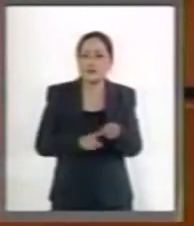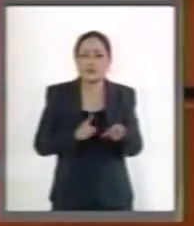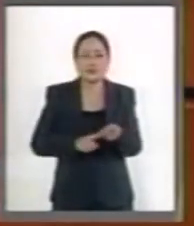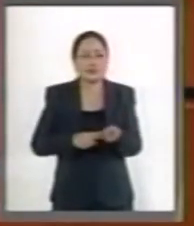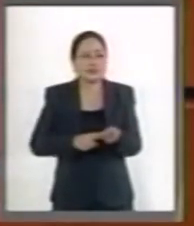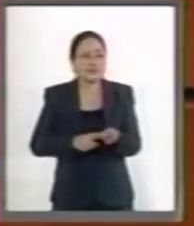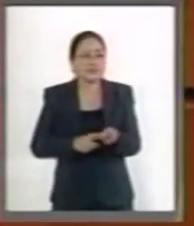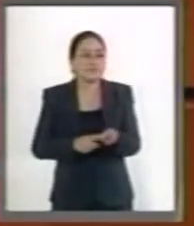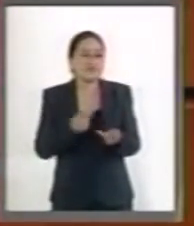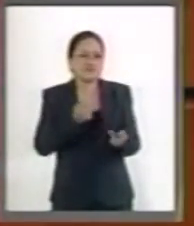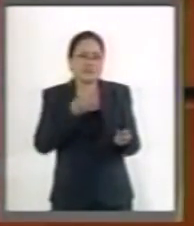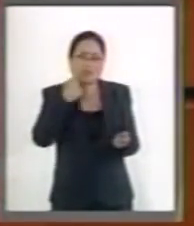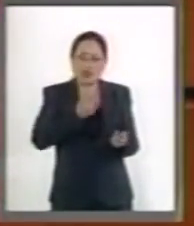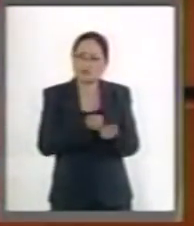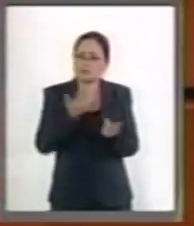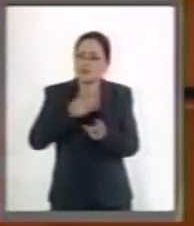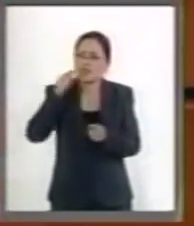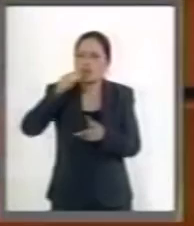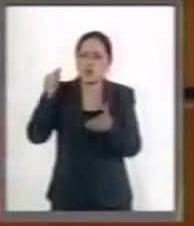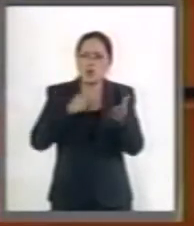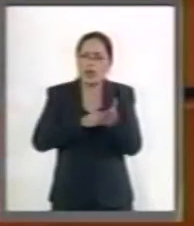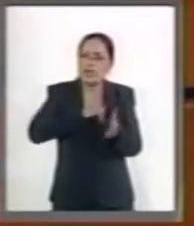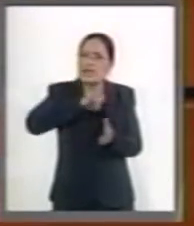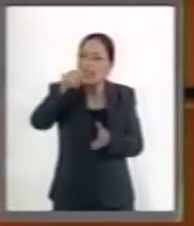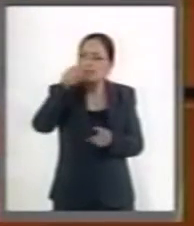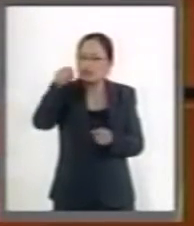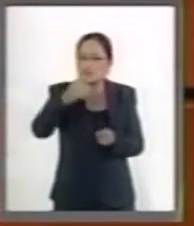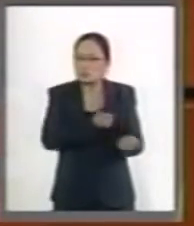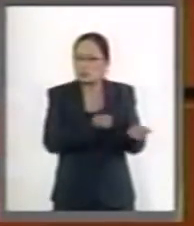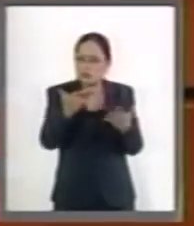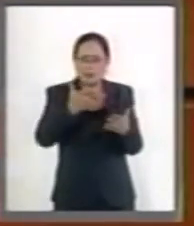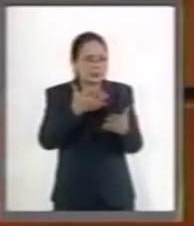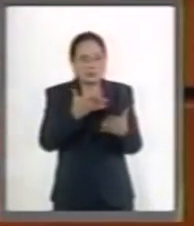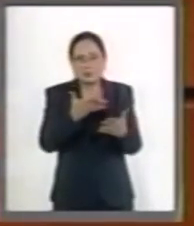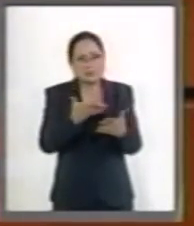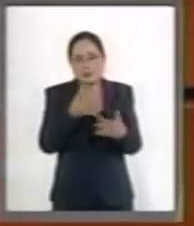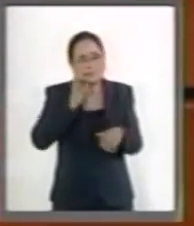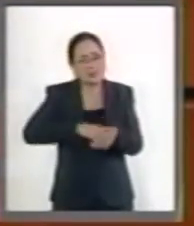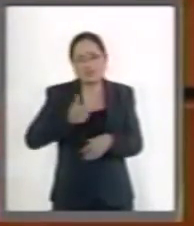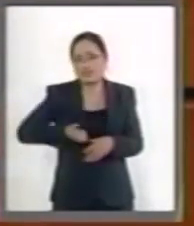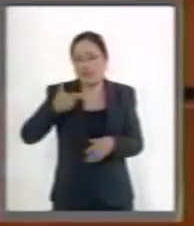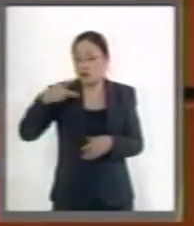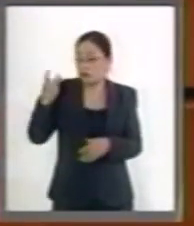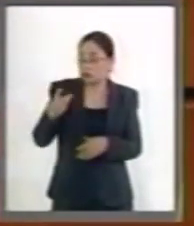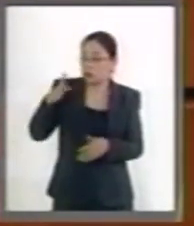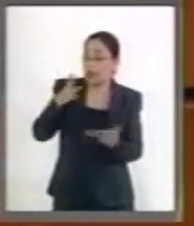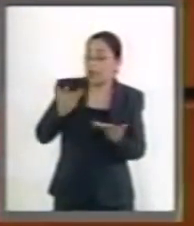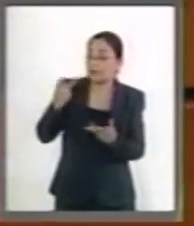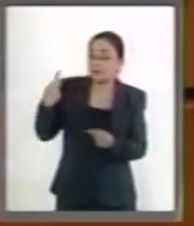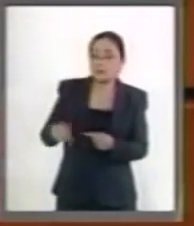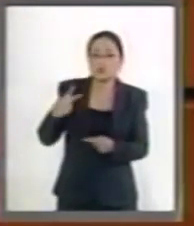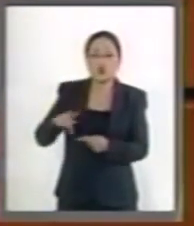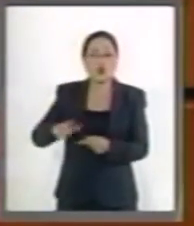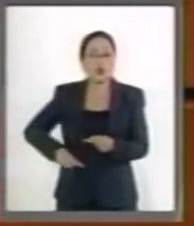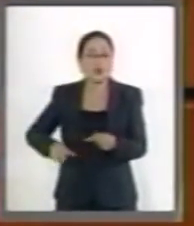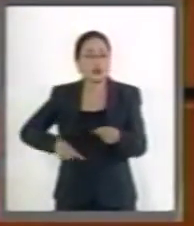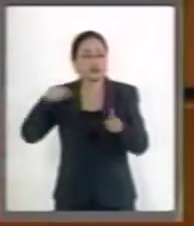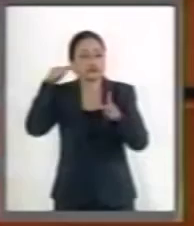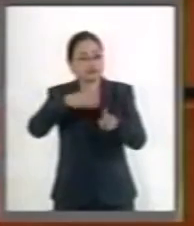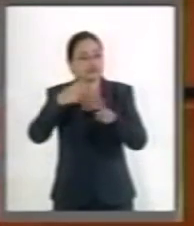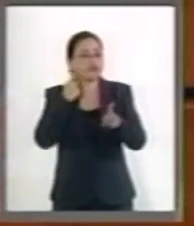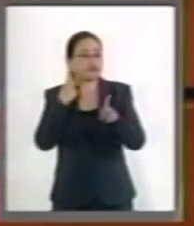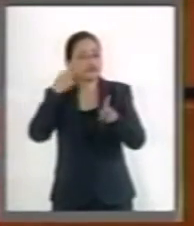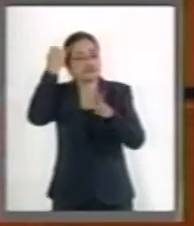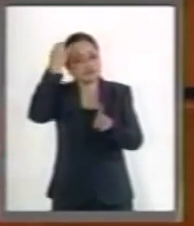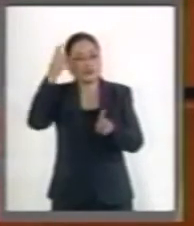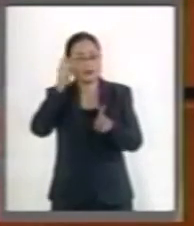probabilidades de distribución en las zonas con menor infraestructura, todo esto lo hace el gobierno por razones políticas, para decir que